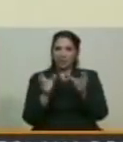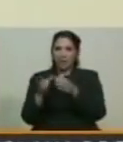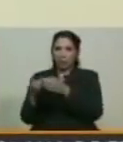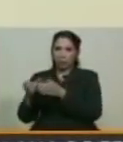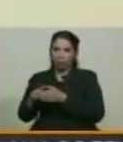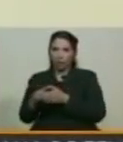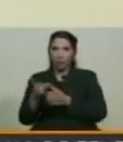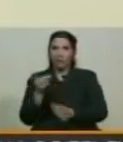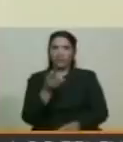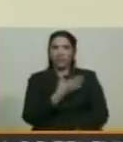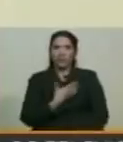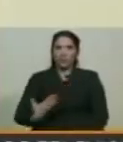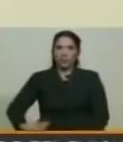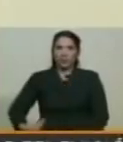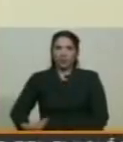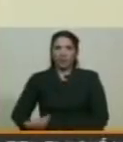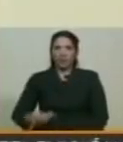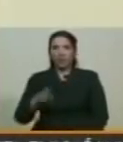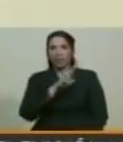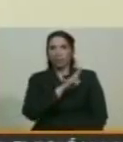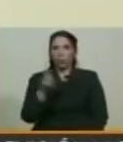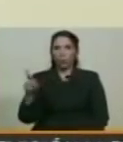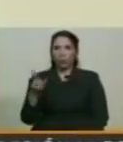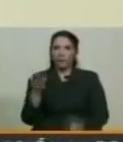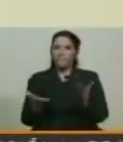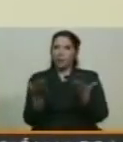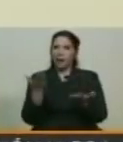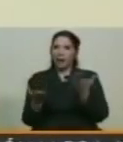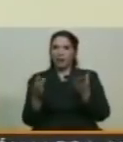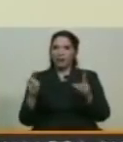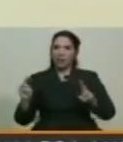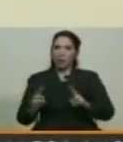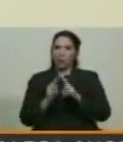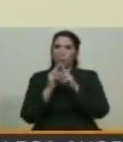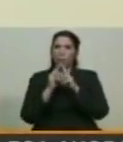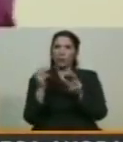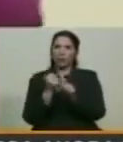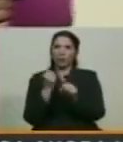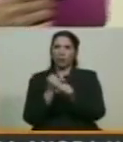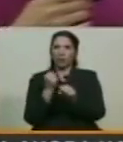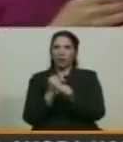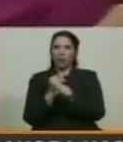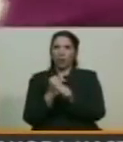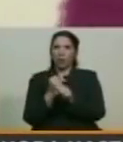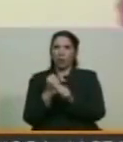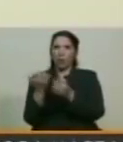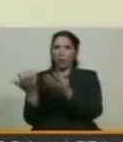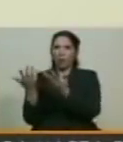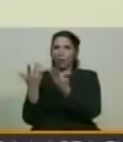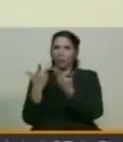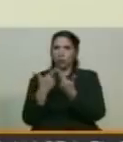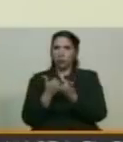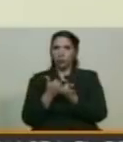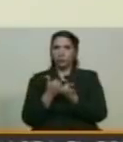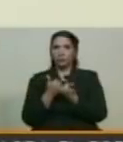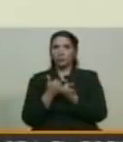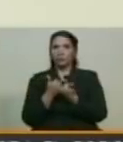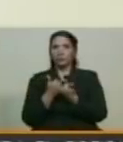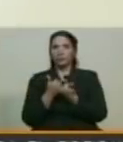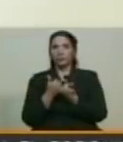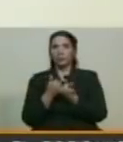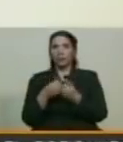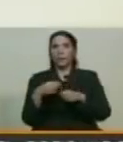la Vicepresidencia Ejecutiva de la República. El balance de este encuentro de trabajo lo va a ofrecer en este momento el general en jefe Vladimir Padrino